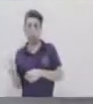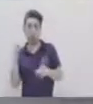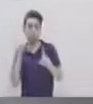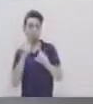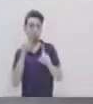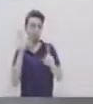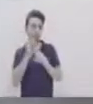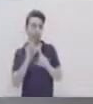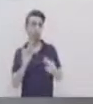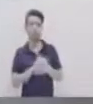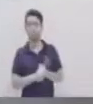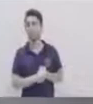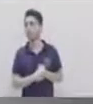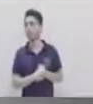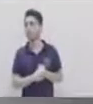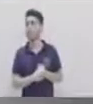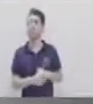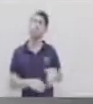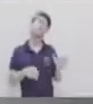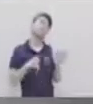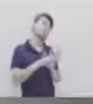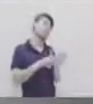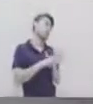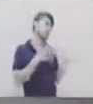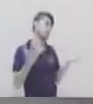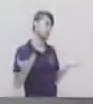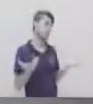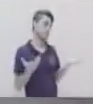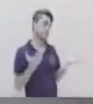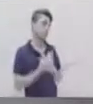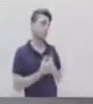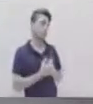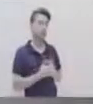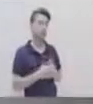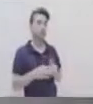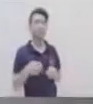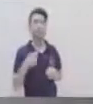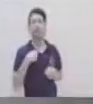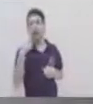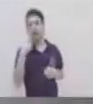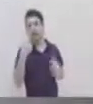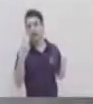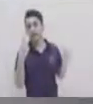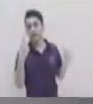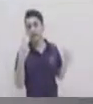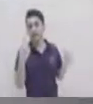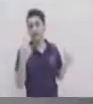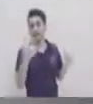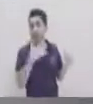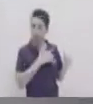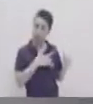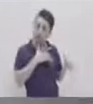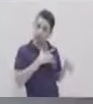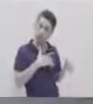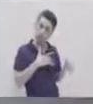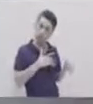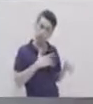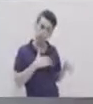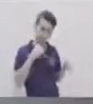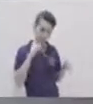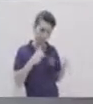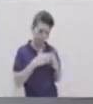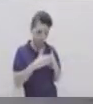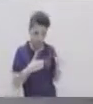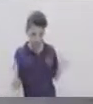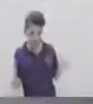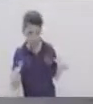dicho objetivo. Exacto. Y supongamos que pues tendremos que ser conscientes que en algún momento de